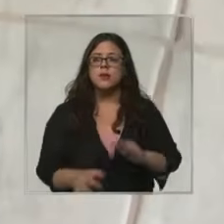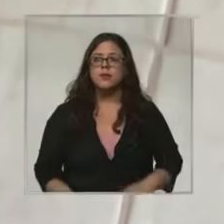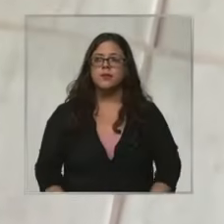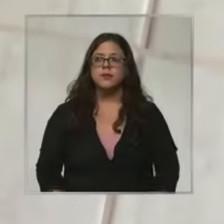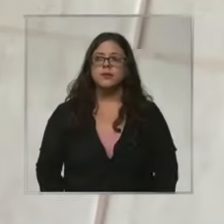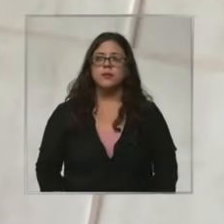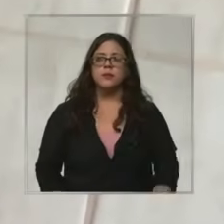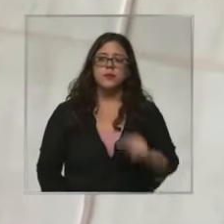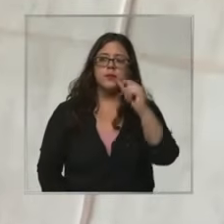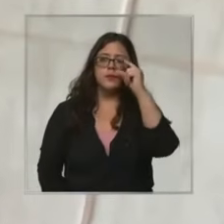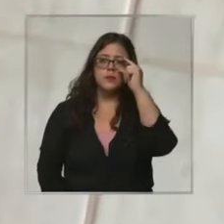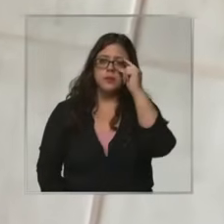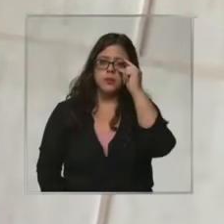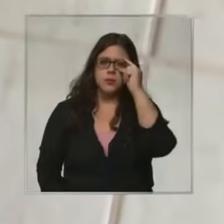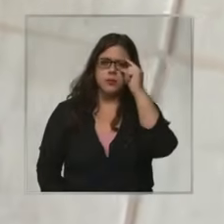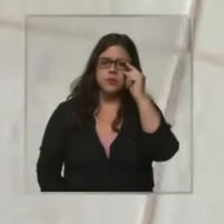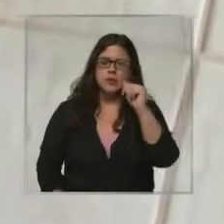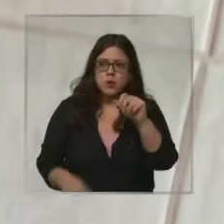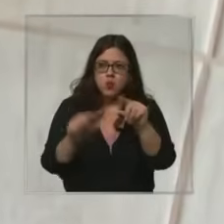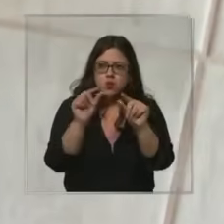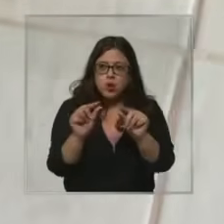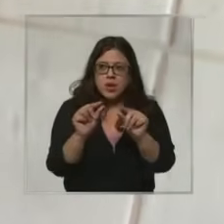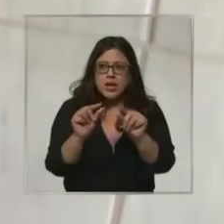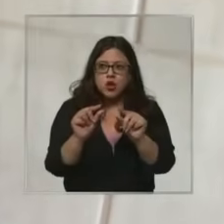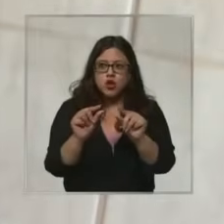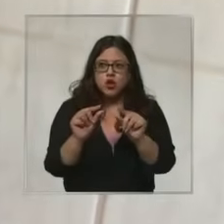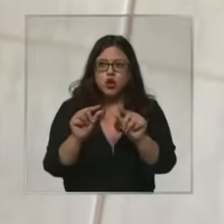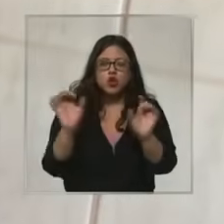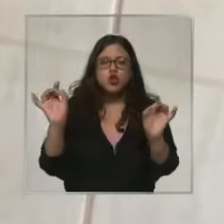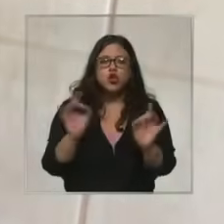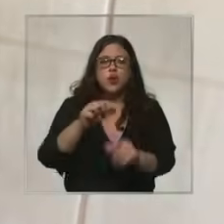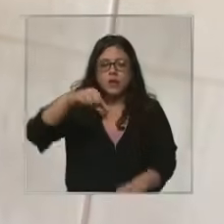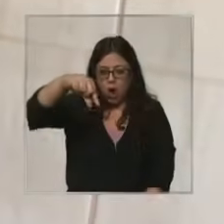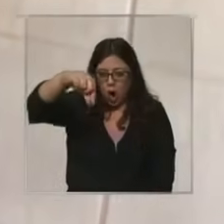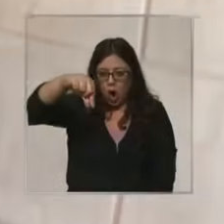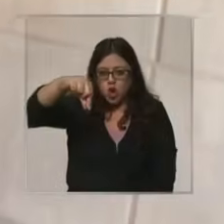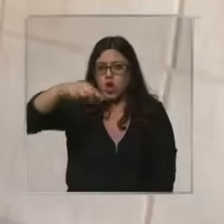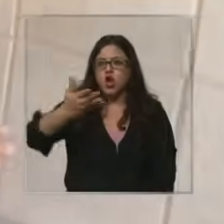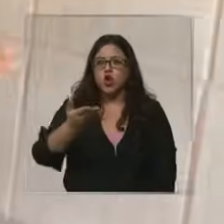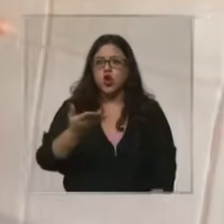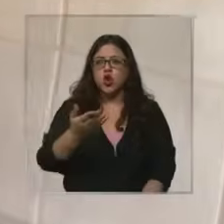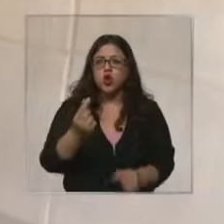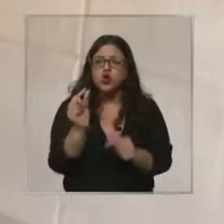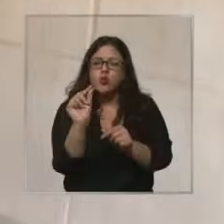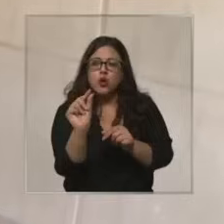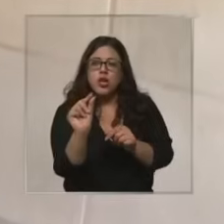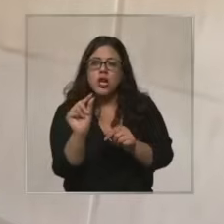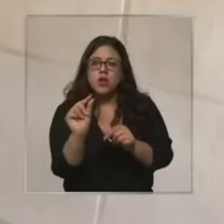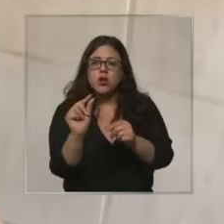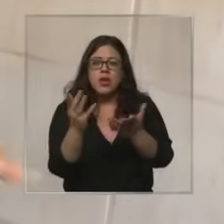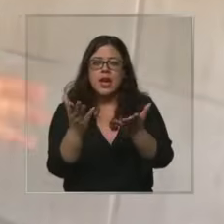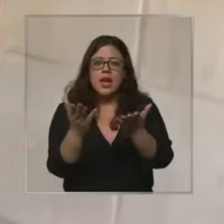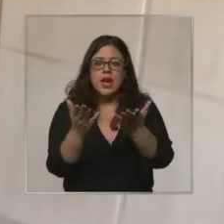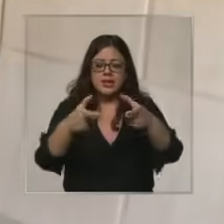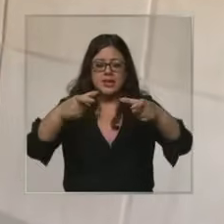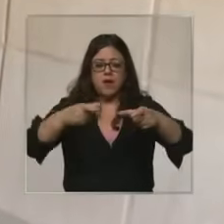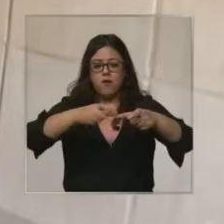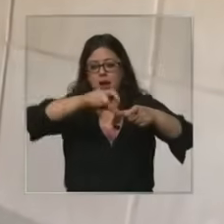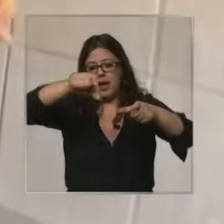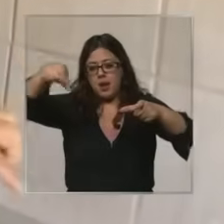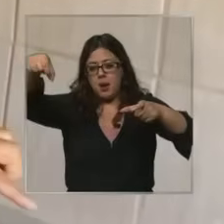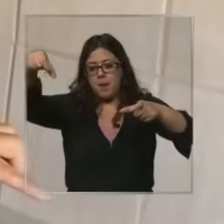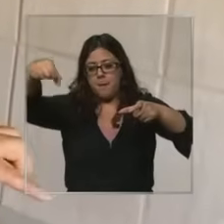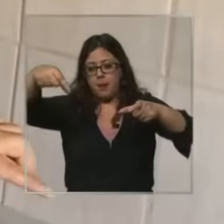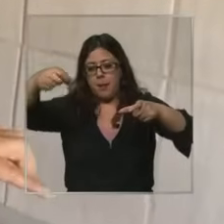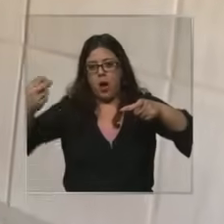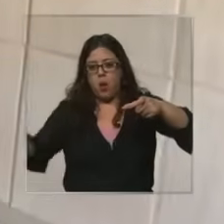Fue muy, muy diminuta porque yo lo que era unas gotitas que echarle y claro, parte de ella cayó por fuera de la olla y al tomar contacto